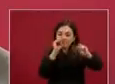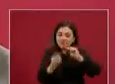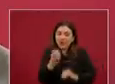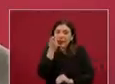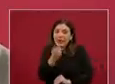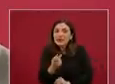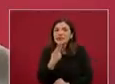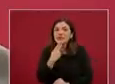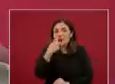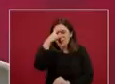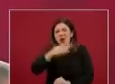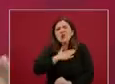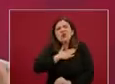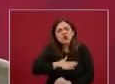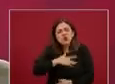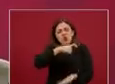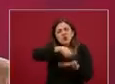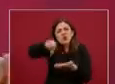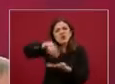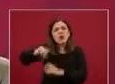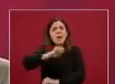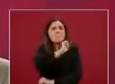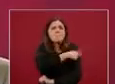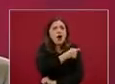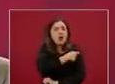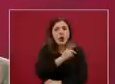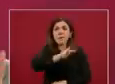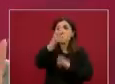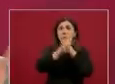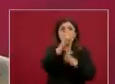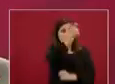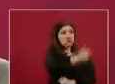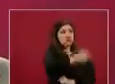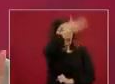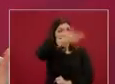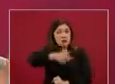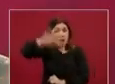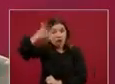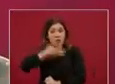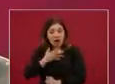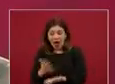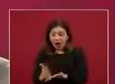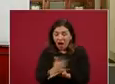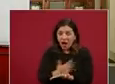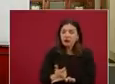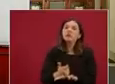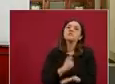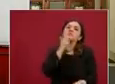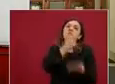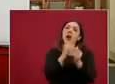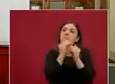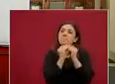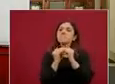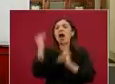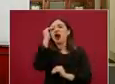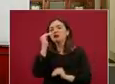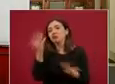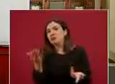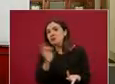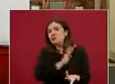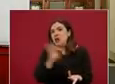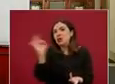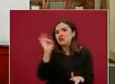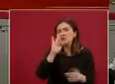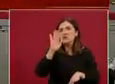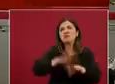para tener equidad en el acceso. Los países de ingresos altos pagarán más cara la vacuna, la pagarán posiblemente